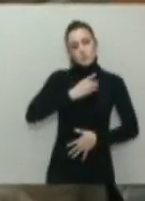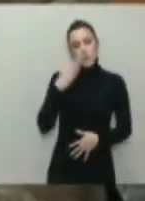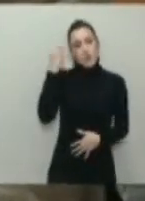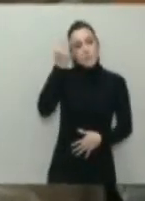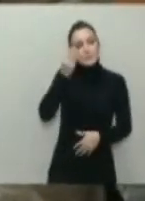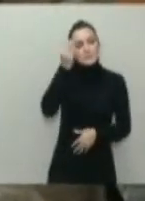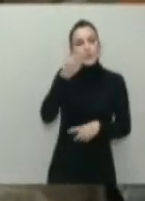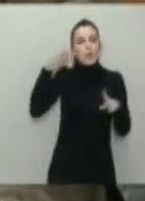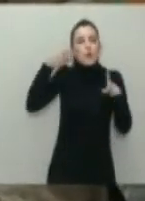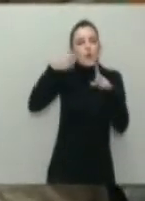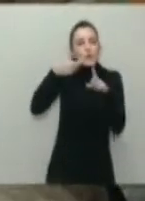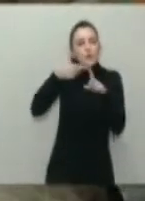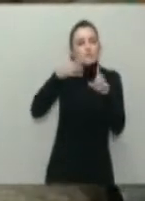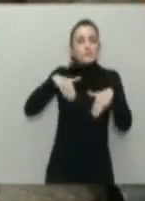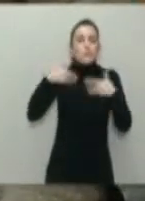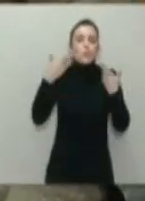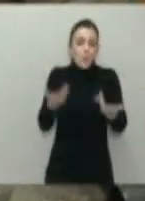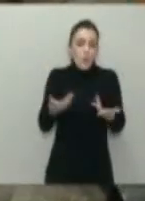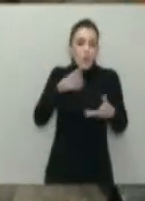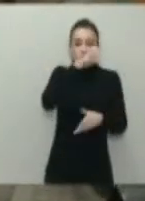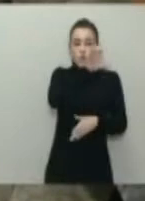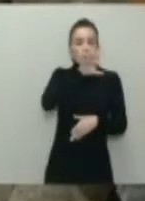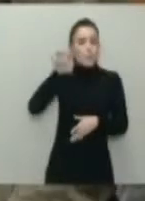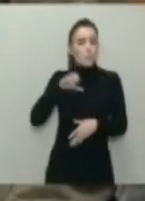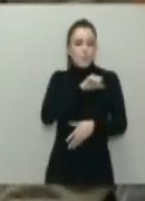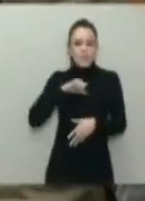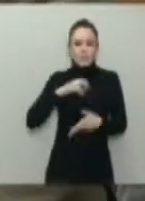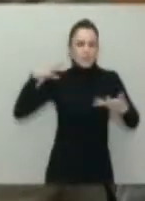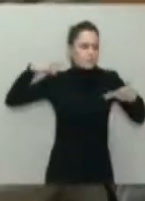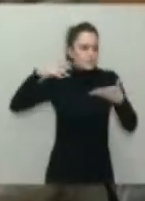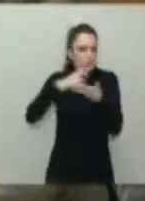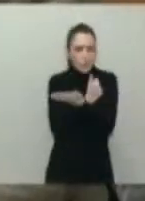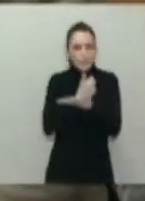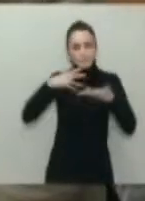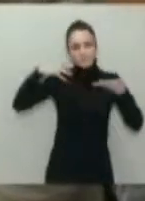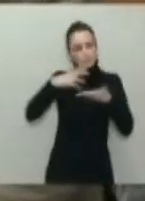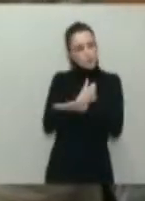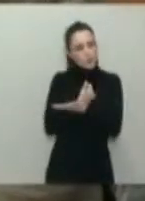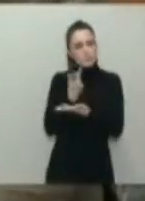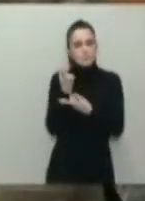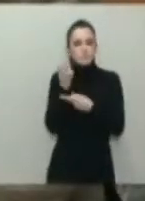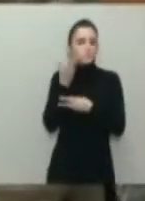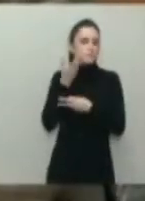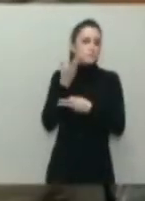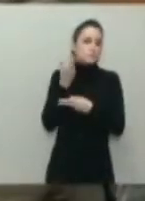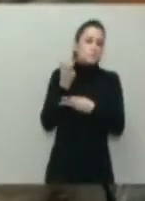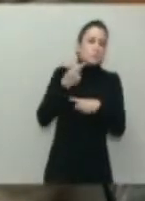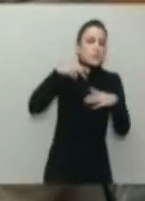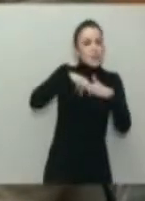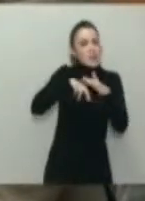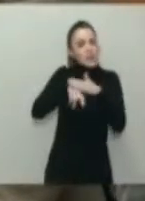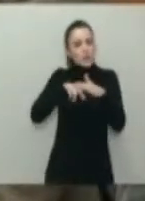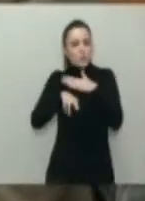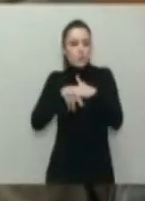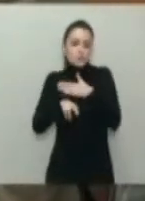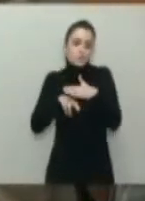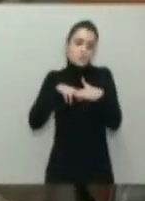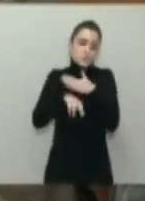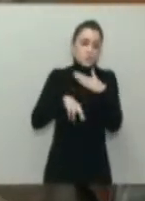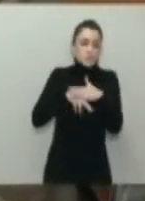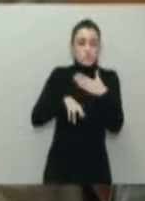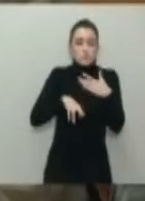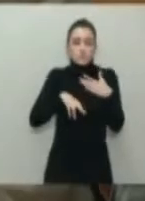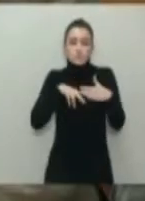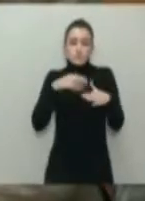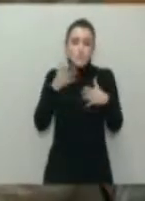debe de ser, efectivamente, que todas las comunidades autónomas reciban un nivel similar de recursos per cápita por